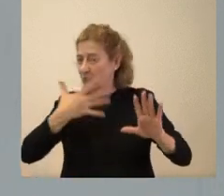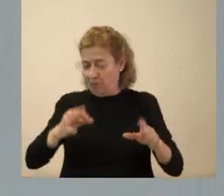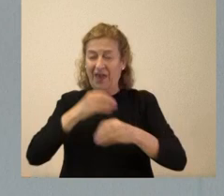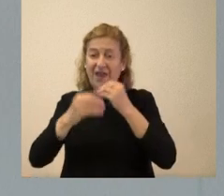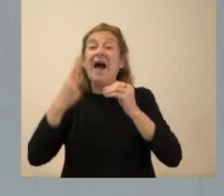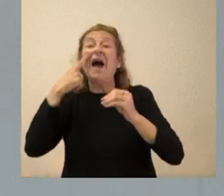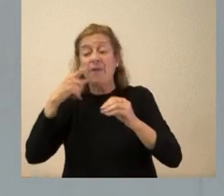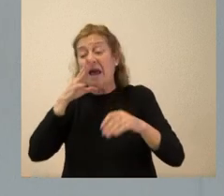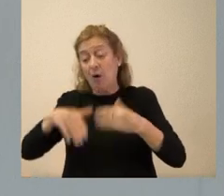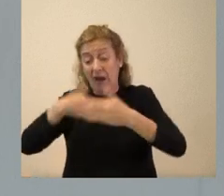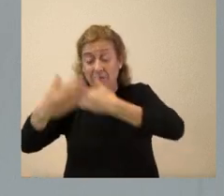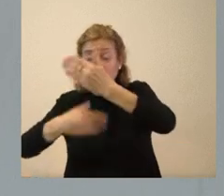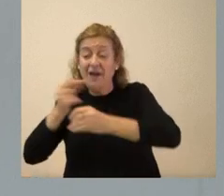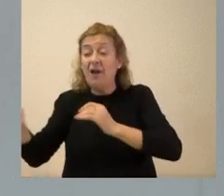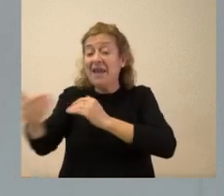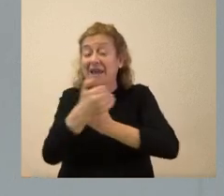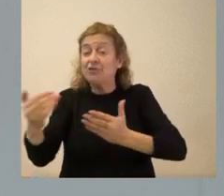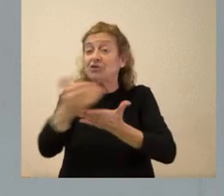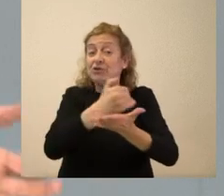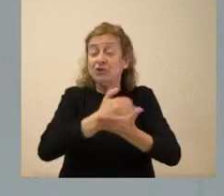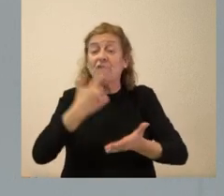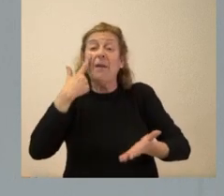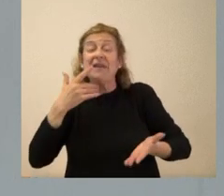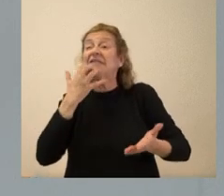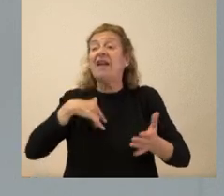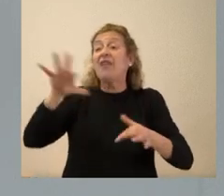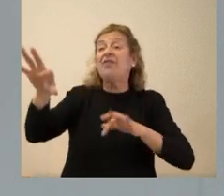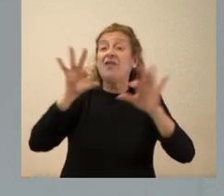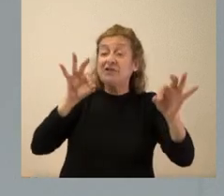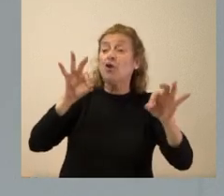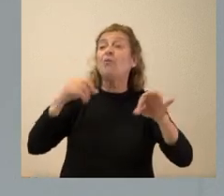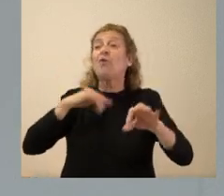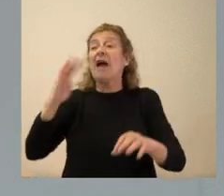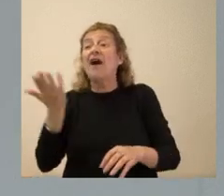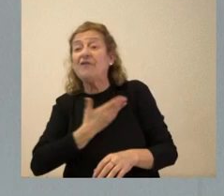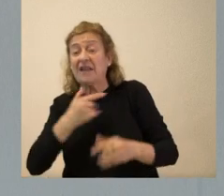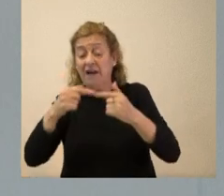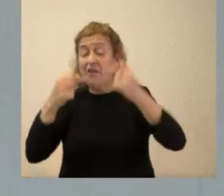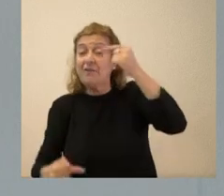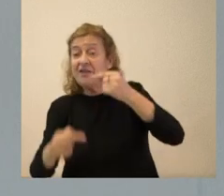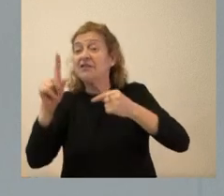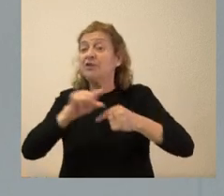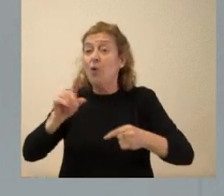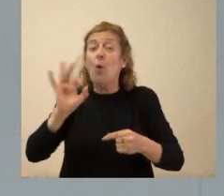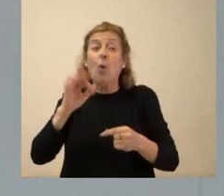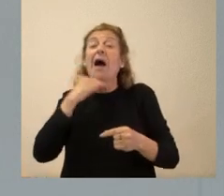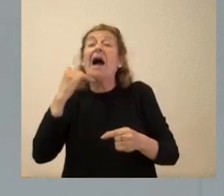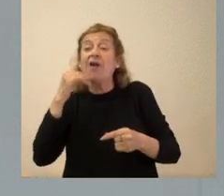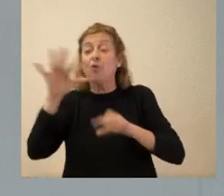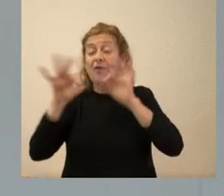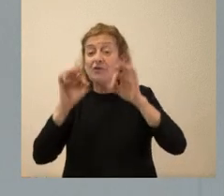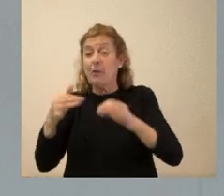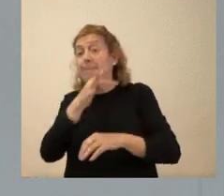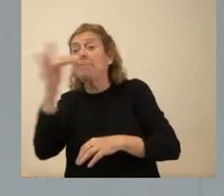ingresos a lo largo del ejercicio para tomar alguna decisión y si está medida puede afectar al déficit o llevará aparejado alguna decisión adicional de momento